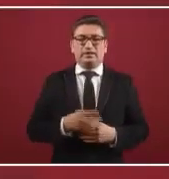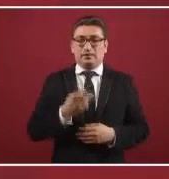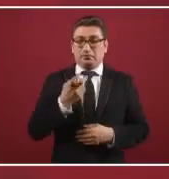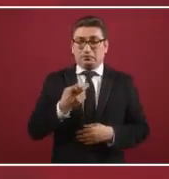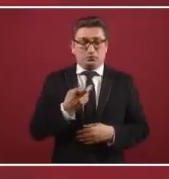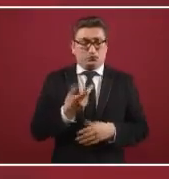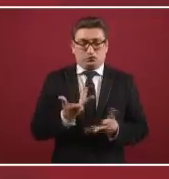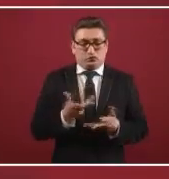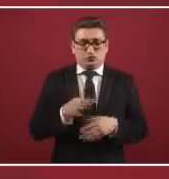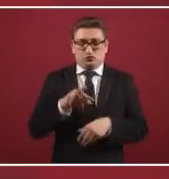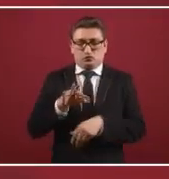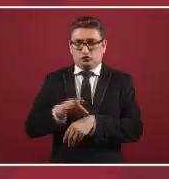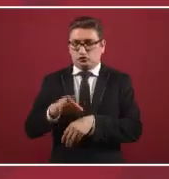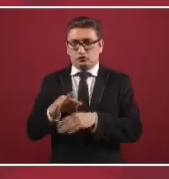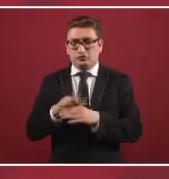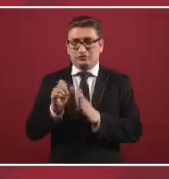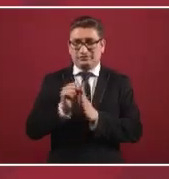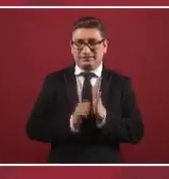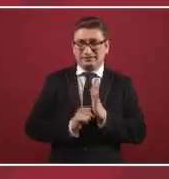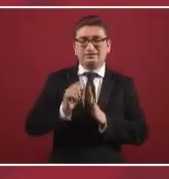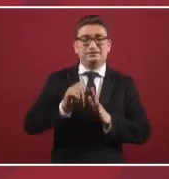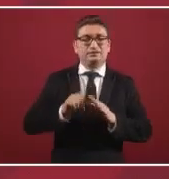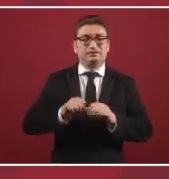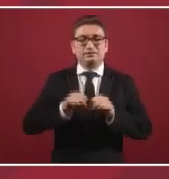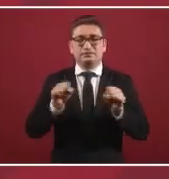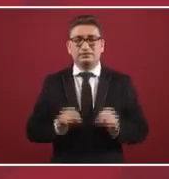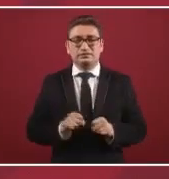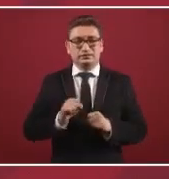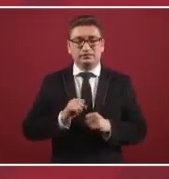médico público ni privado